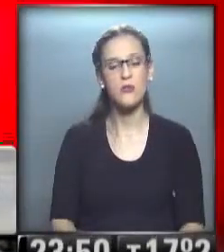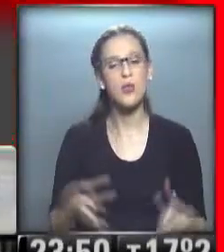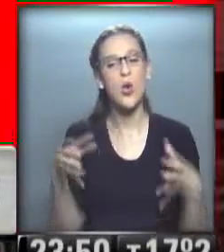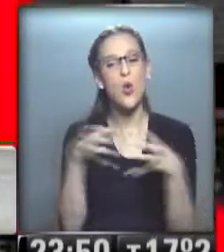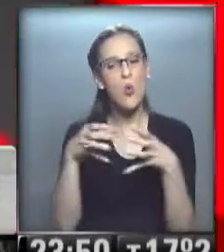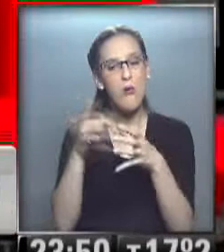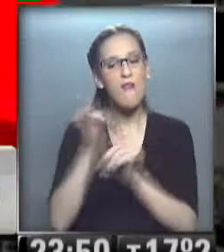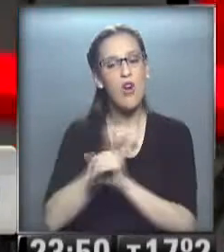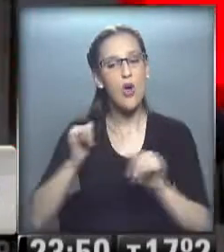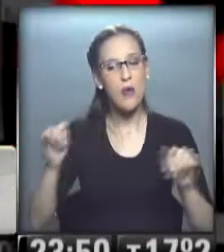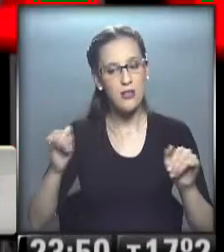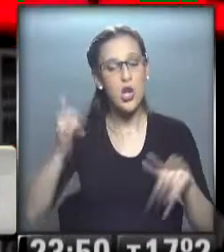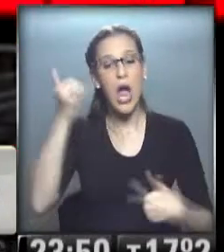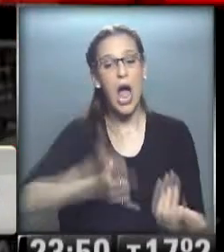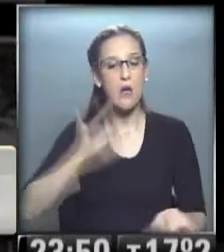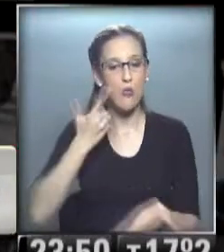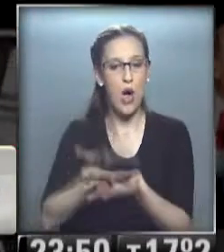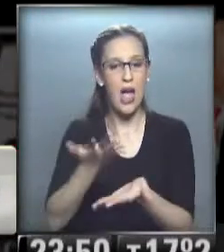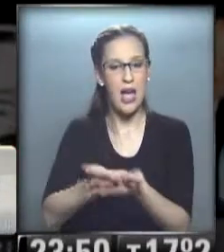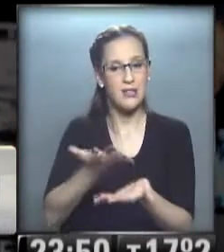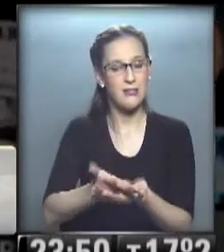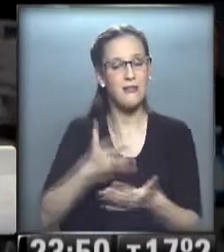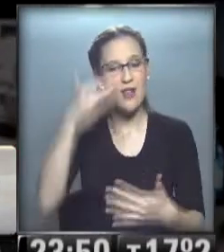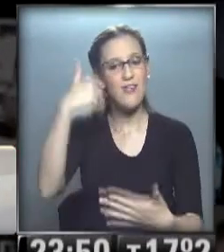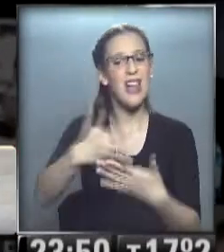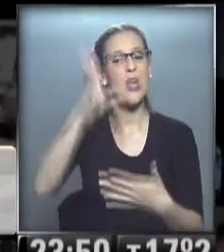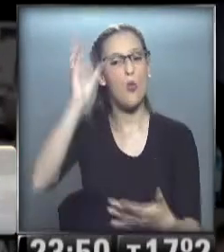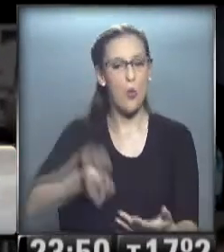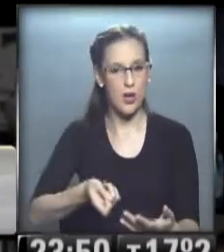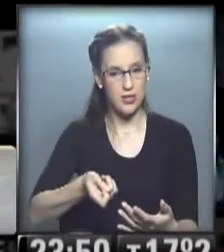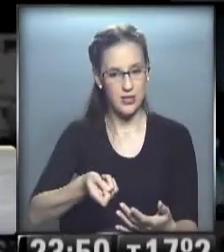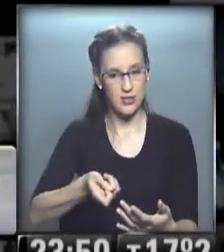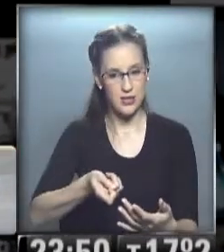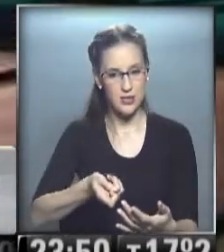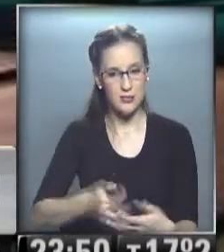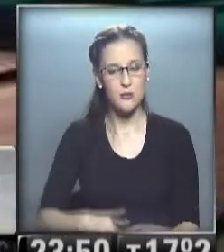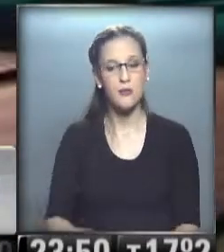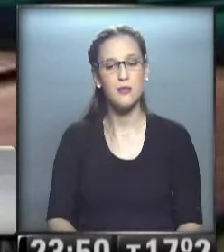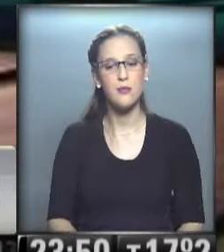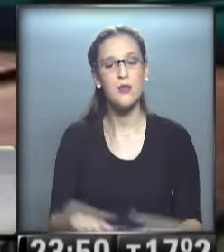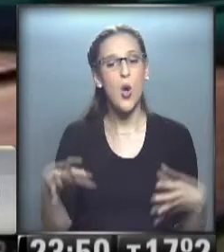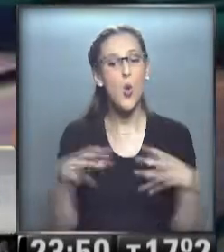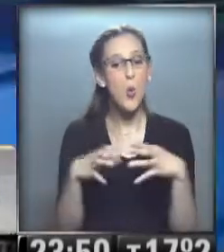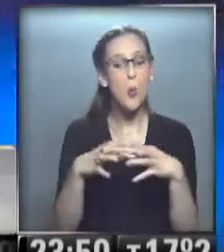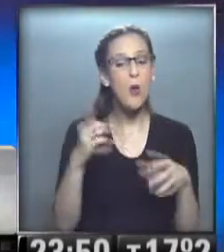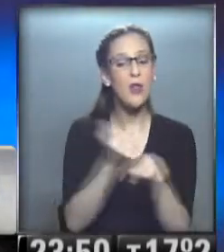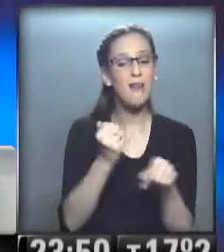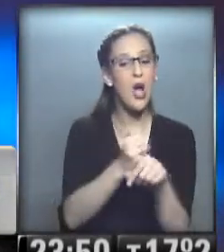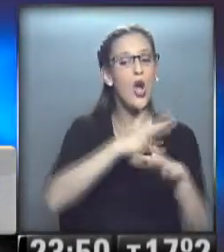Información Financiera realizó una presentación ante el juez Julián Ercolini, acusando a directivos de Clarín y La Nación por lavado de